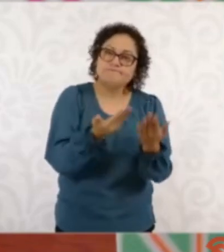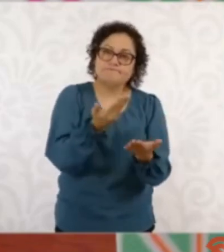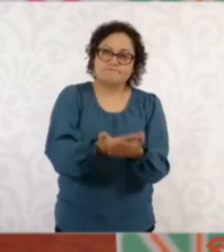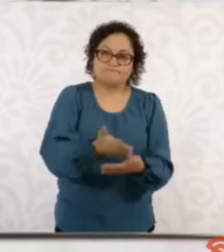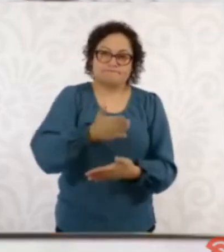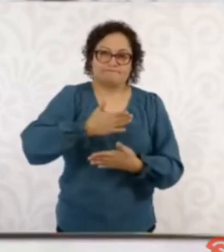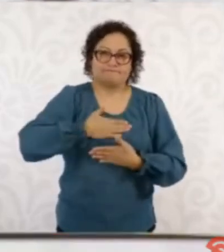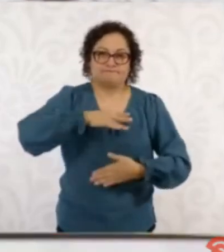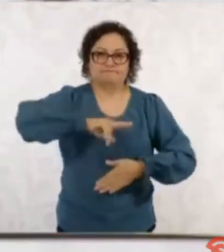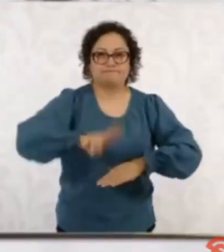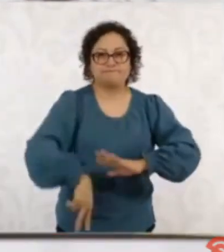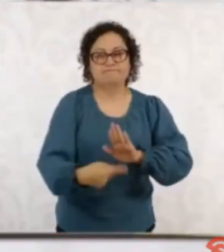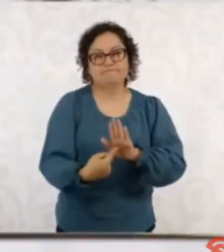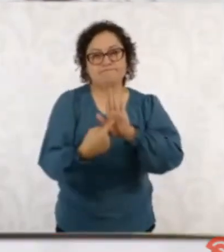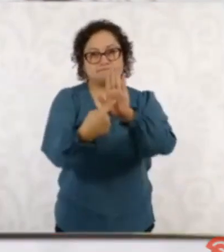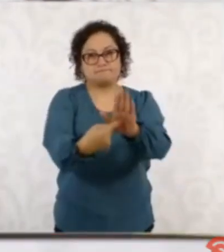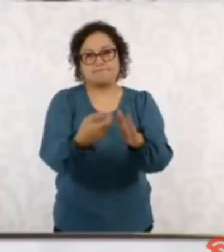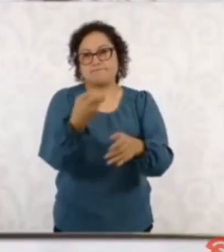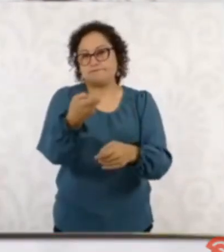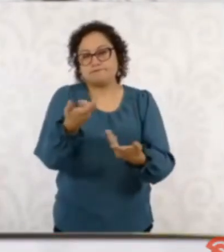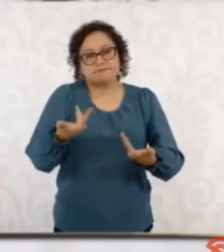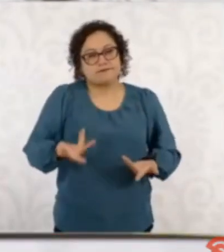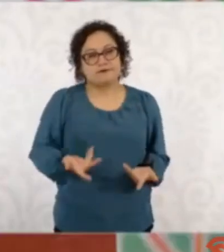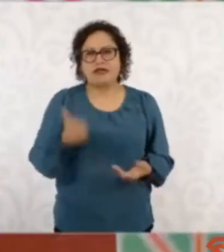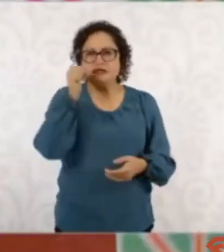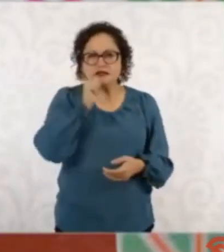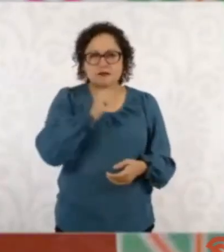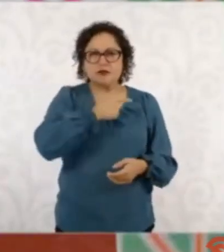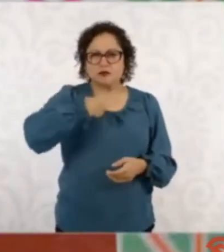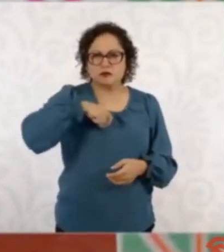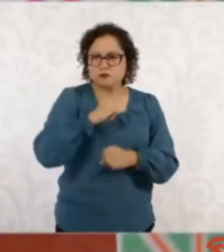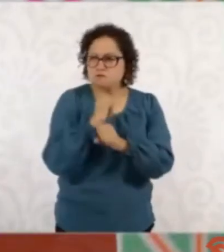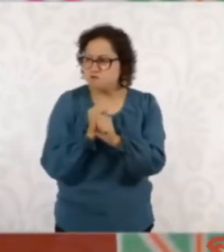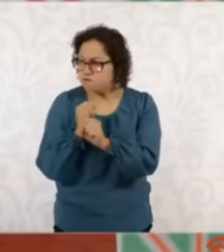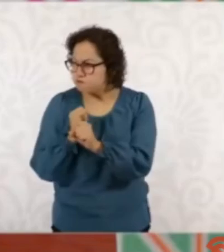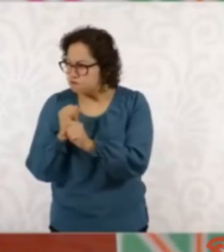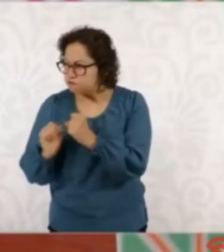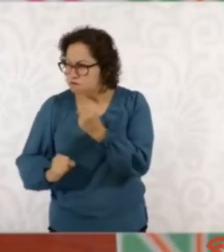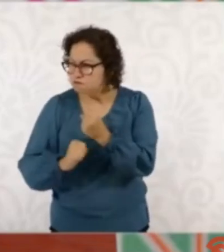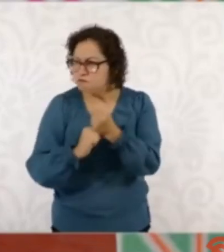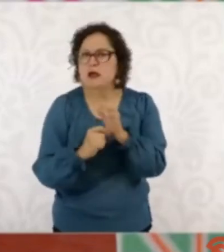tenga fuentes. Por cierto, aprovechando,